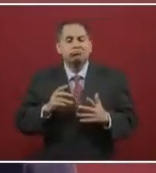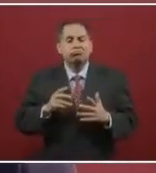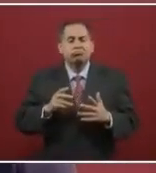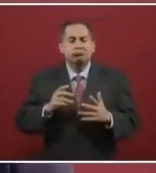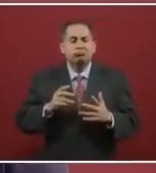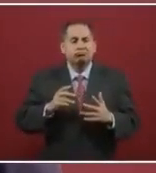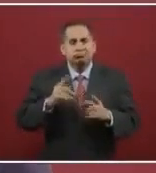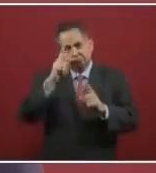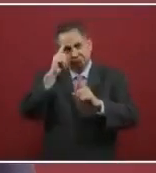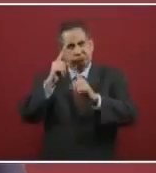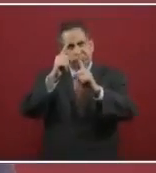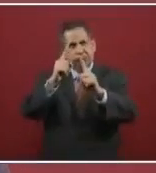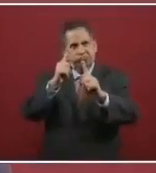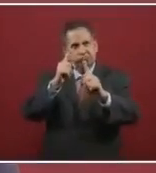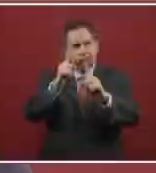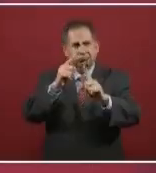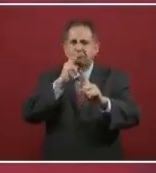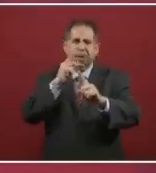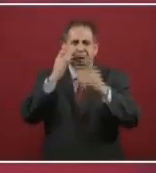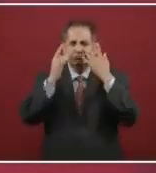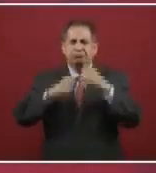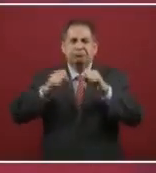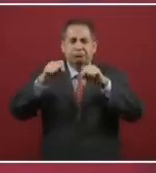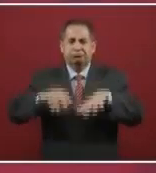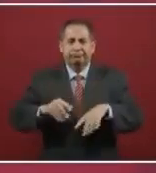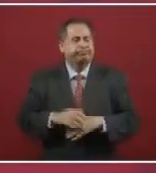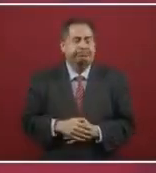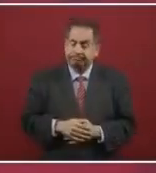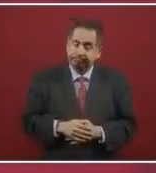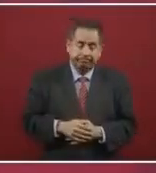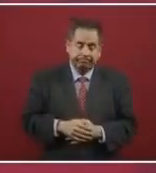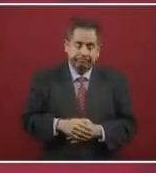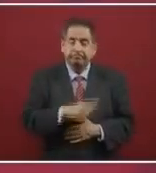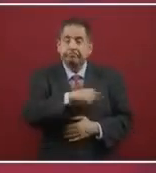nuestros propósitos fundamentales.